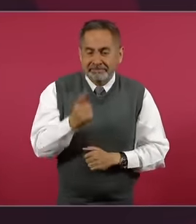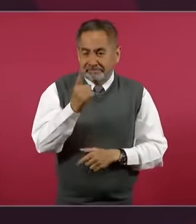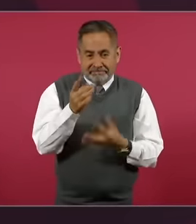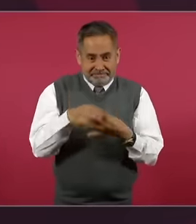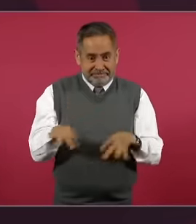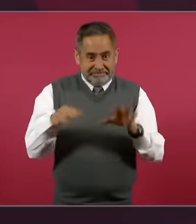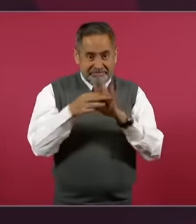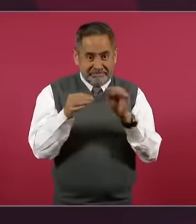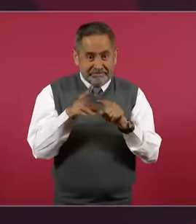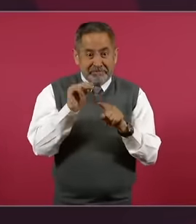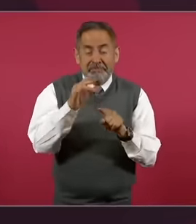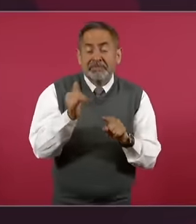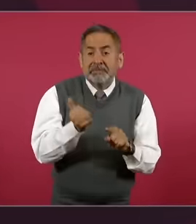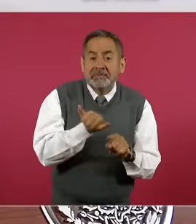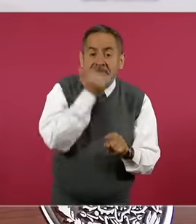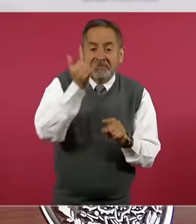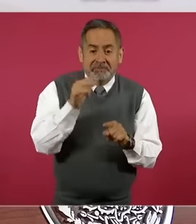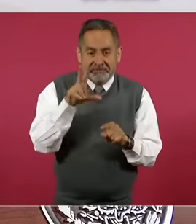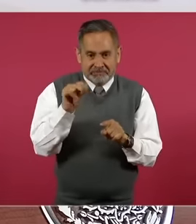importante que es no equivocarse,